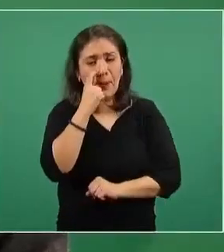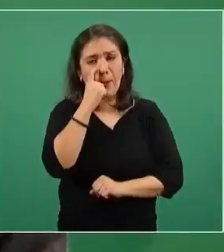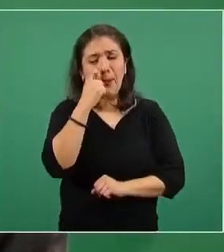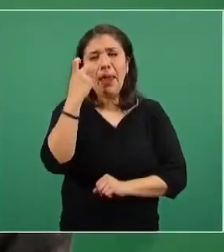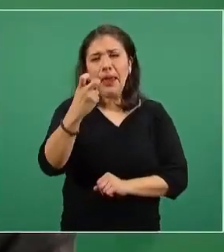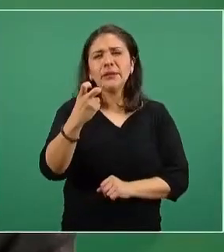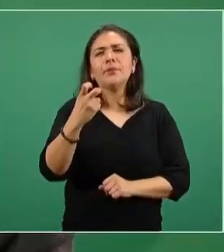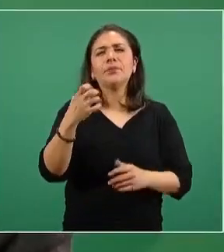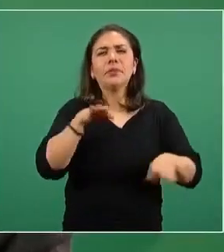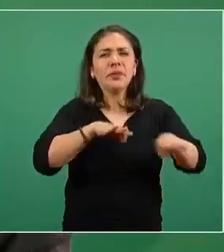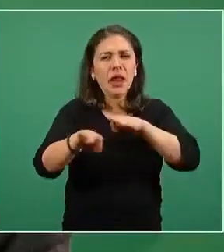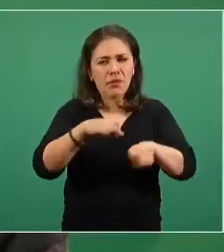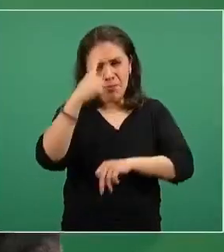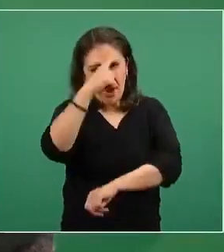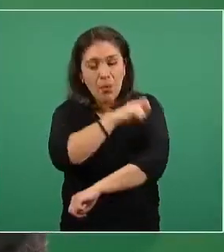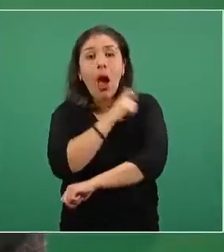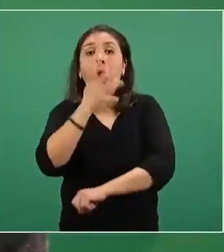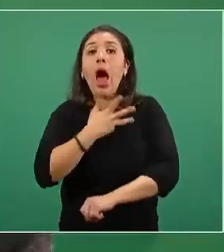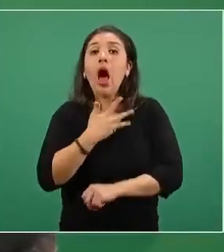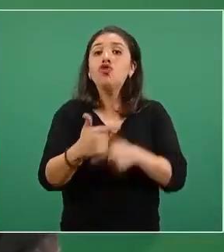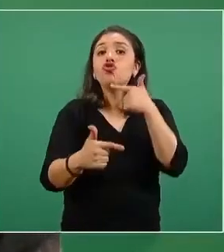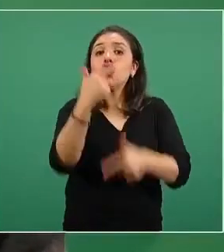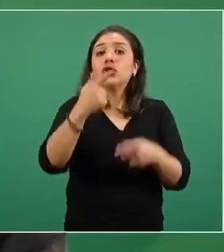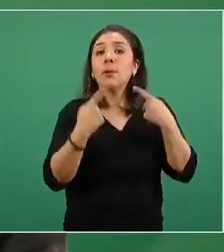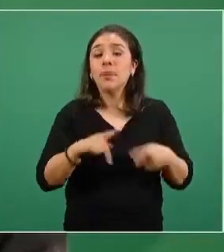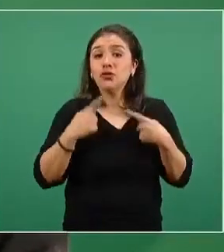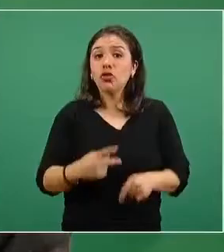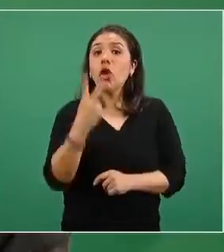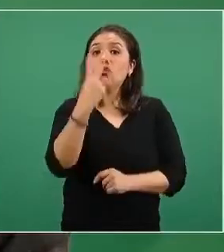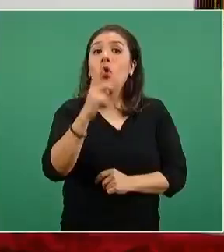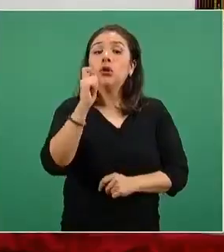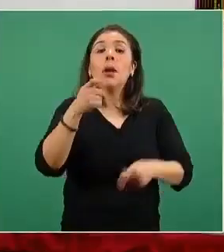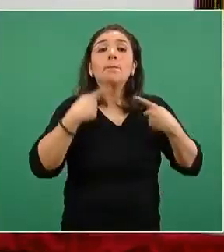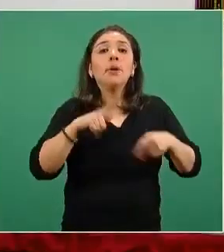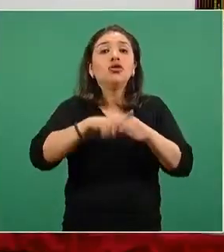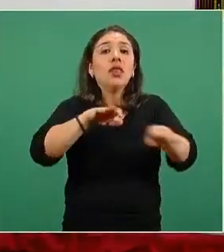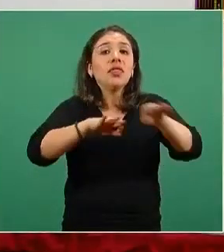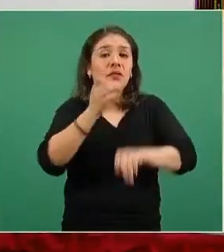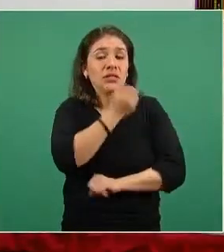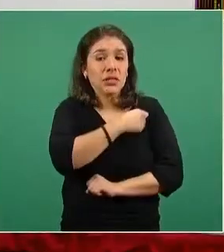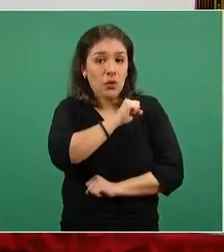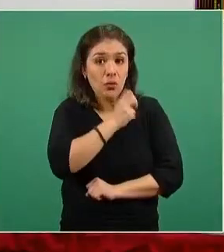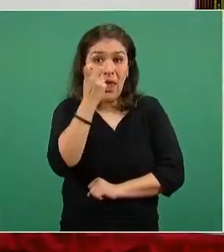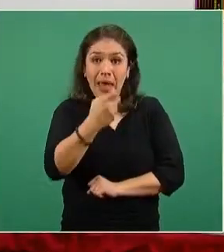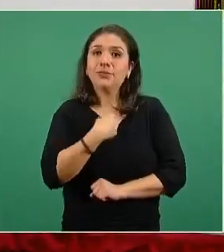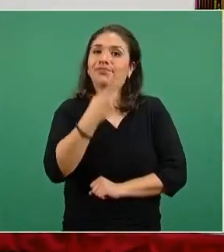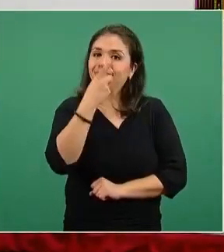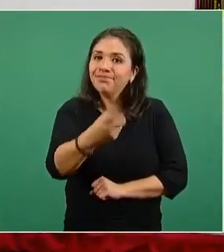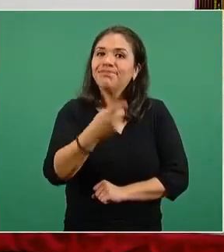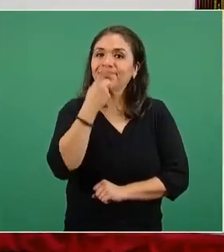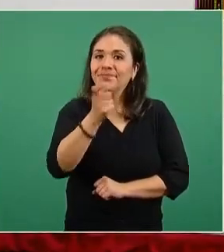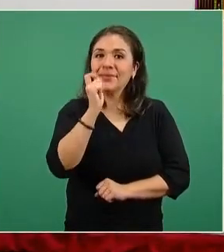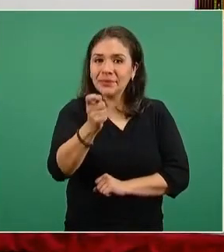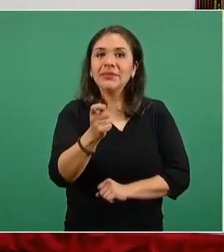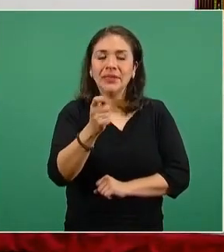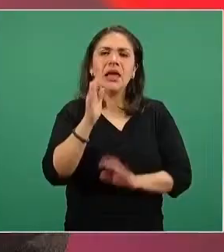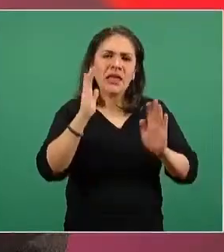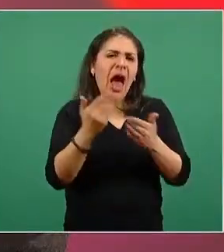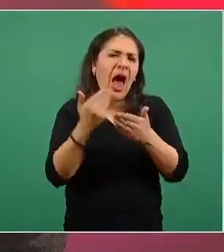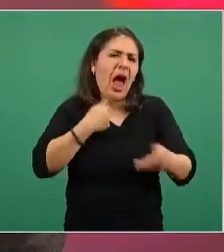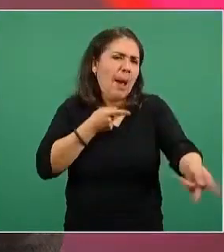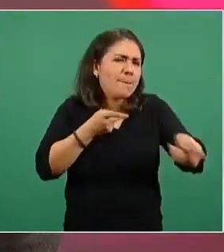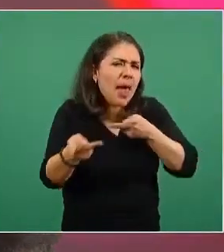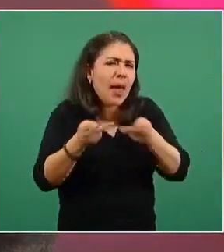Correcaminos son 12 personas, 2 de ellas son personal de salud. Y aquí enfatizamos un asunto que fue motivo de